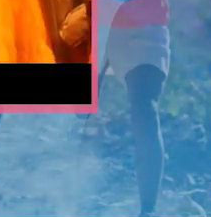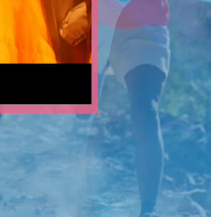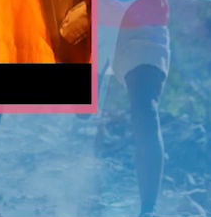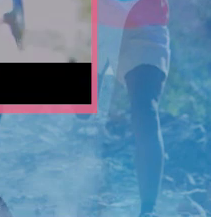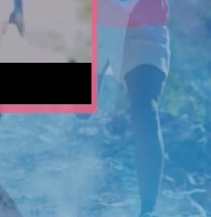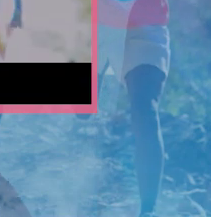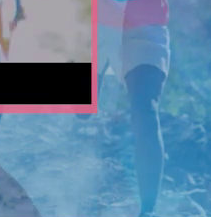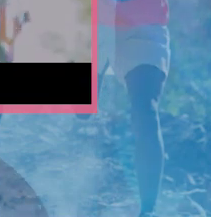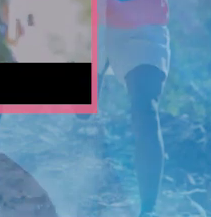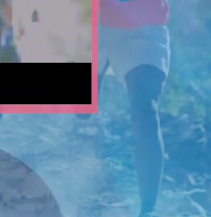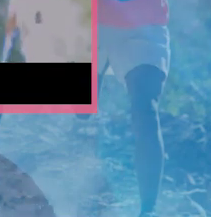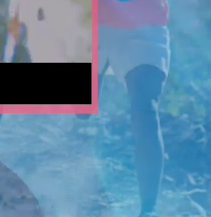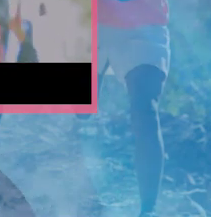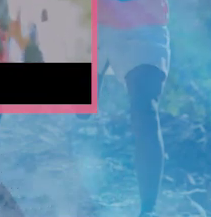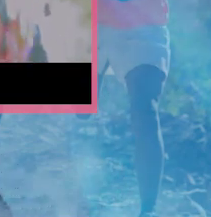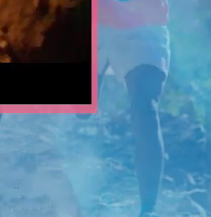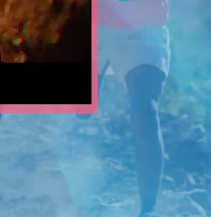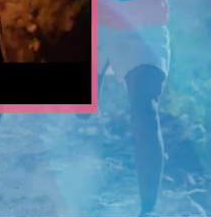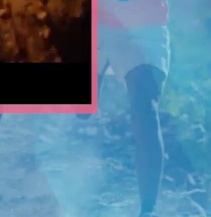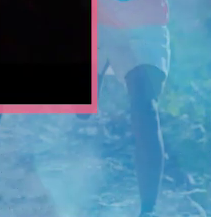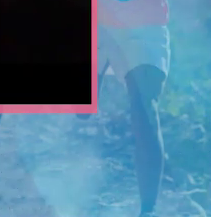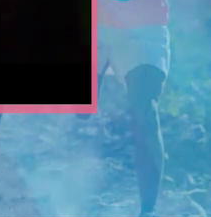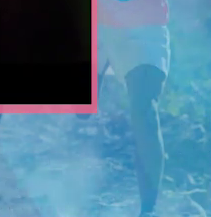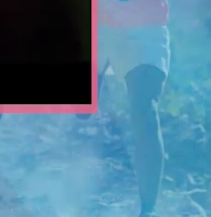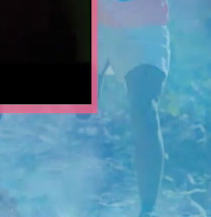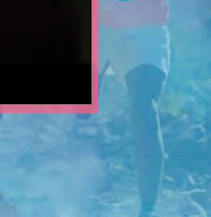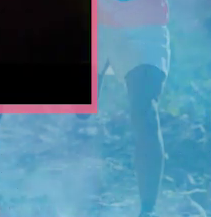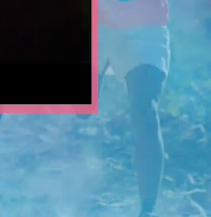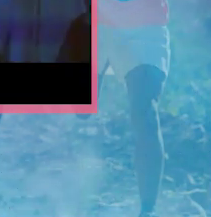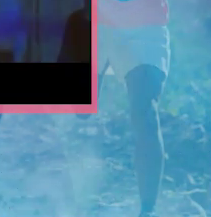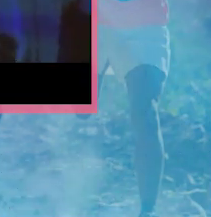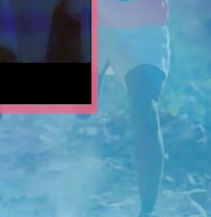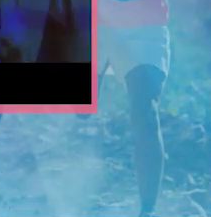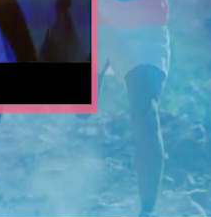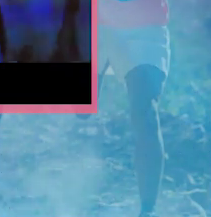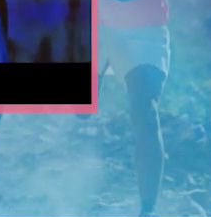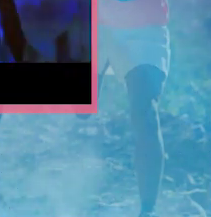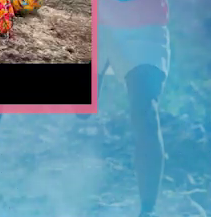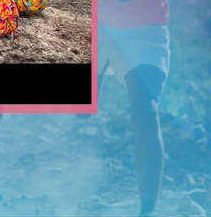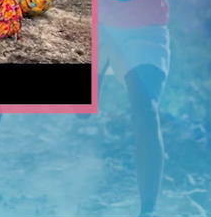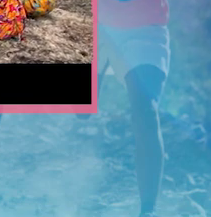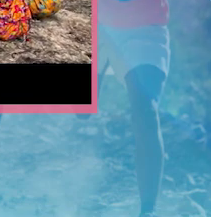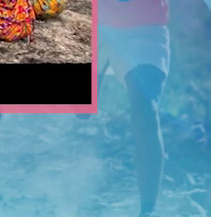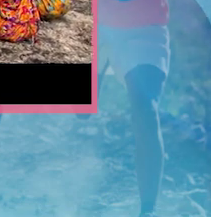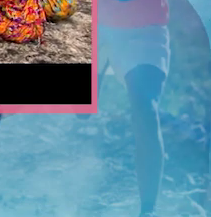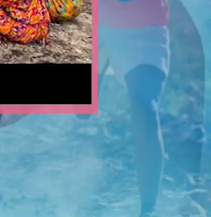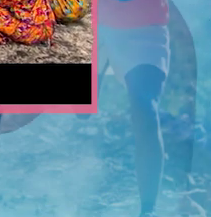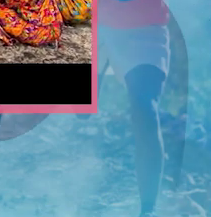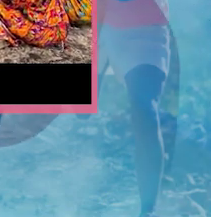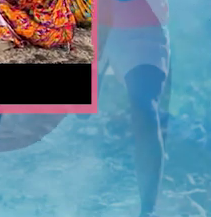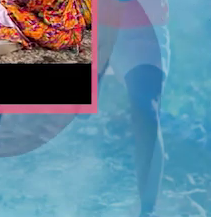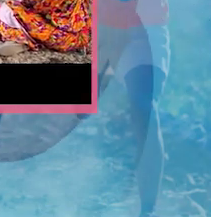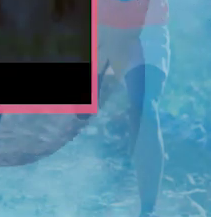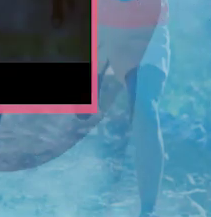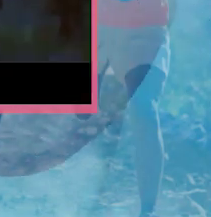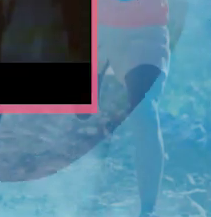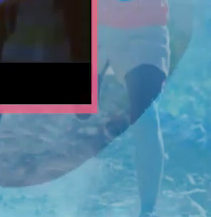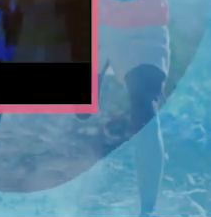ore isda golga da la hipua Sadigamla kot ganili isda lambri kotritua Tamo heko mikula sierra kopere